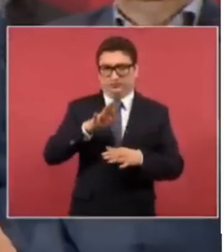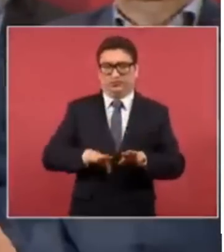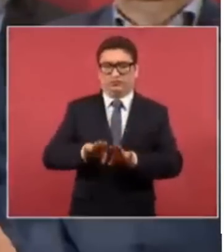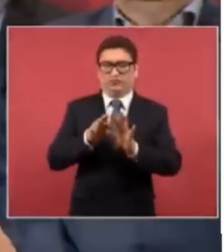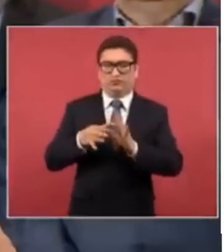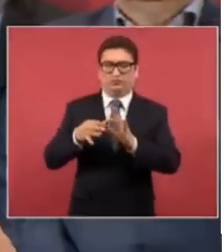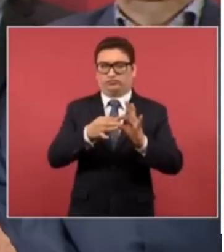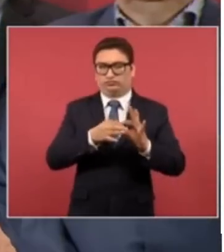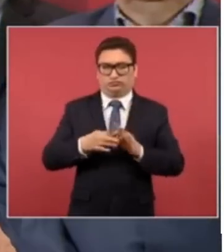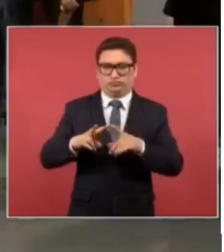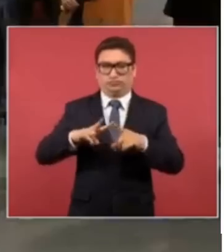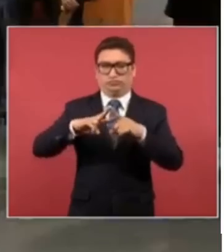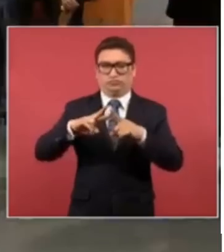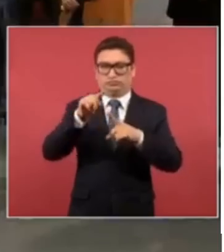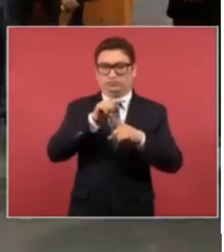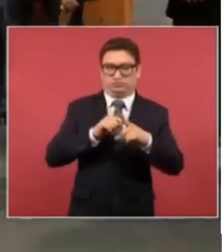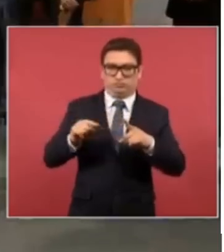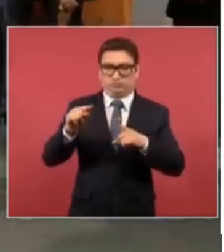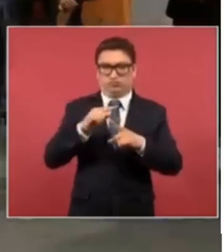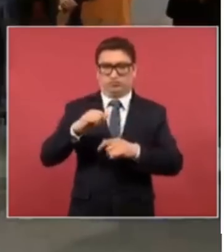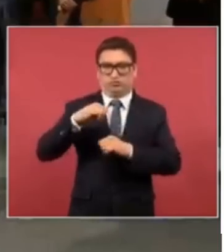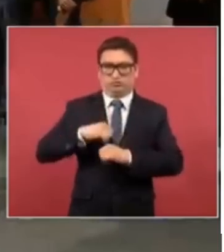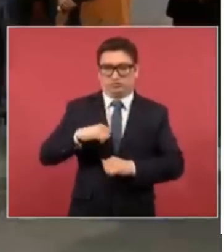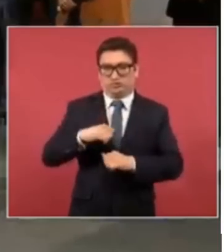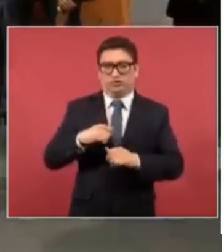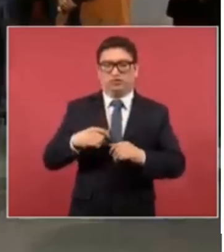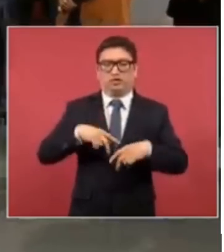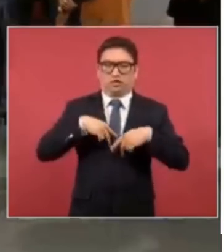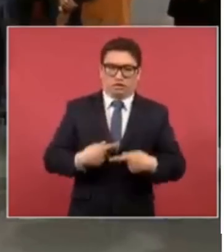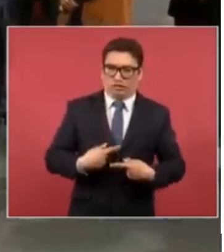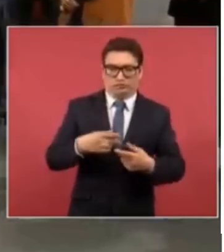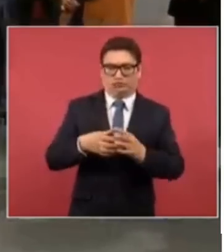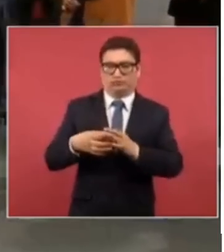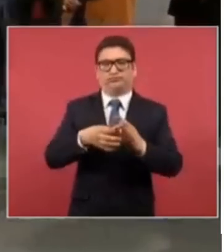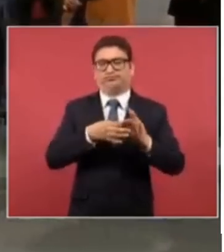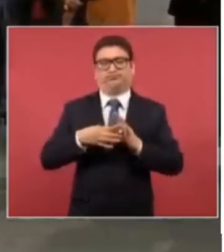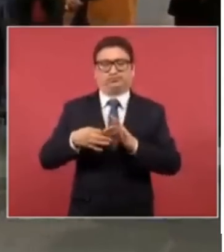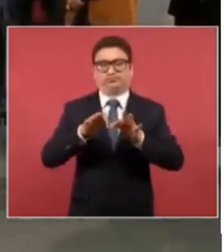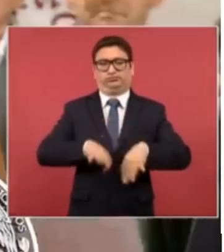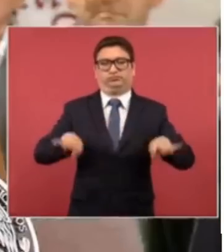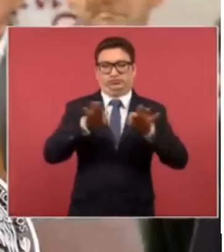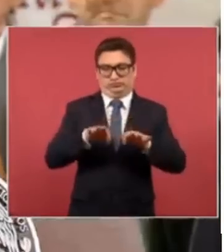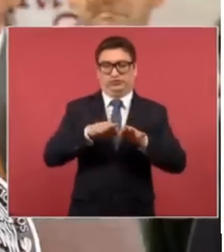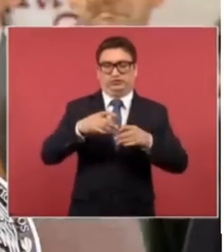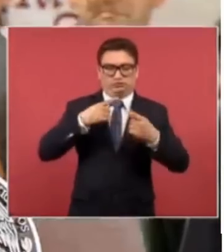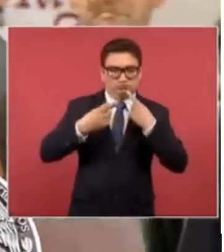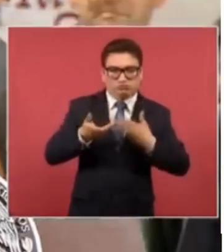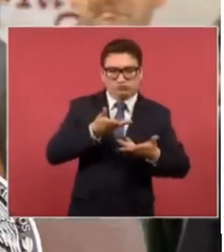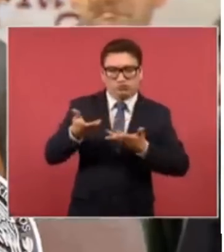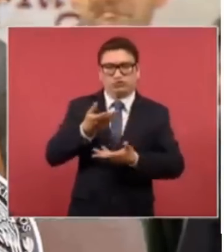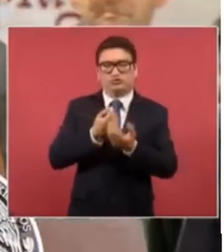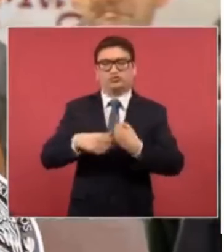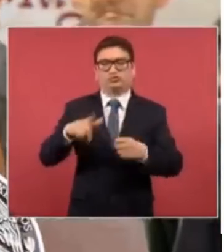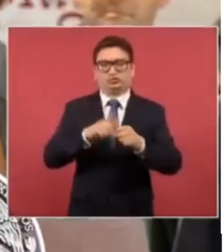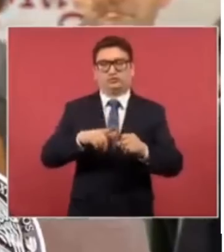al gobierno, al poder, y así seguir haciendo de las suyas, gozando de sus privilegios, saqueando al pueblo de